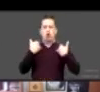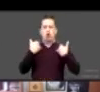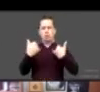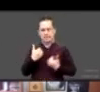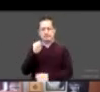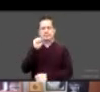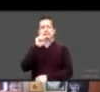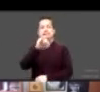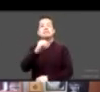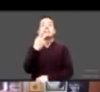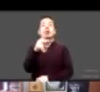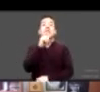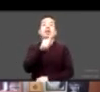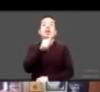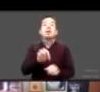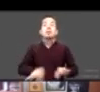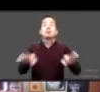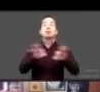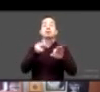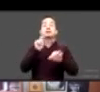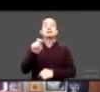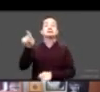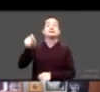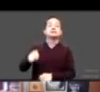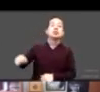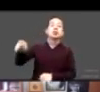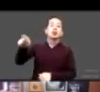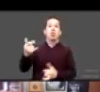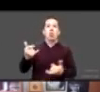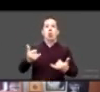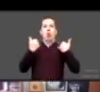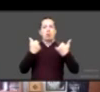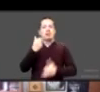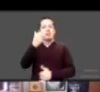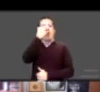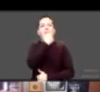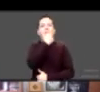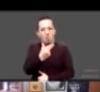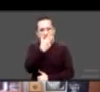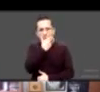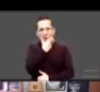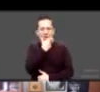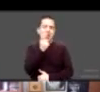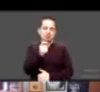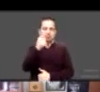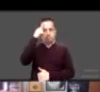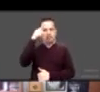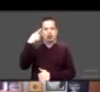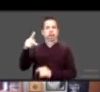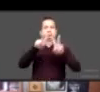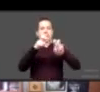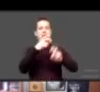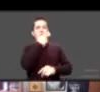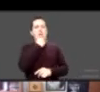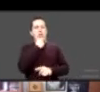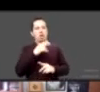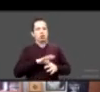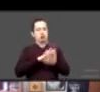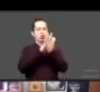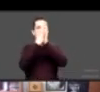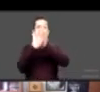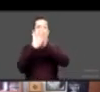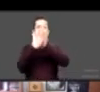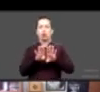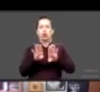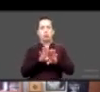ver, hay adolescentes que están trabajando temas de nuevas masculinidades, de perspectiva de género, y del lado derecho vemos